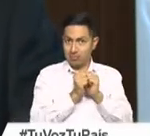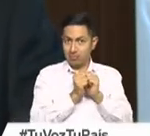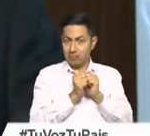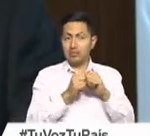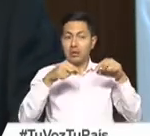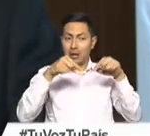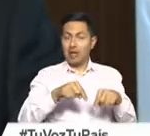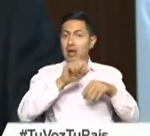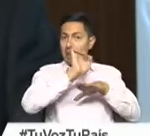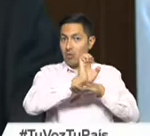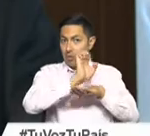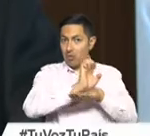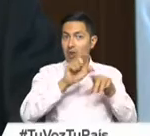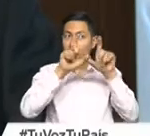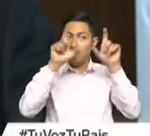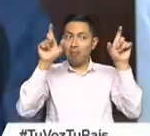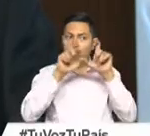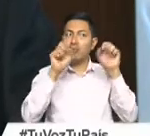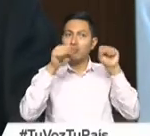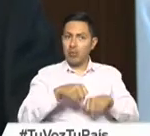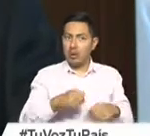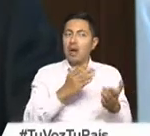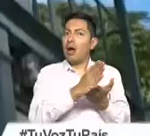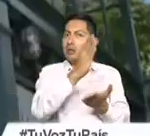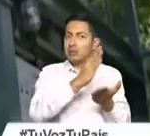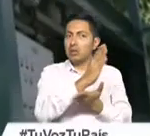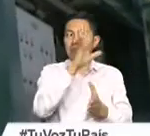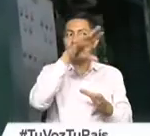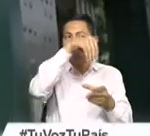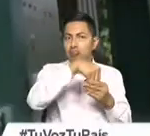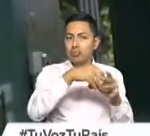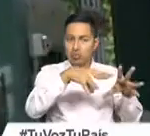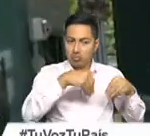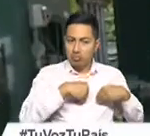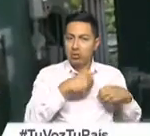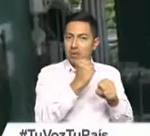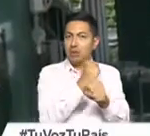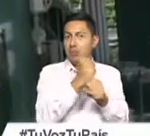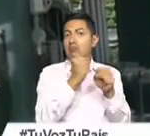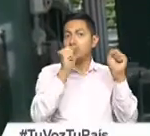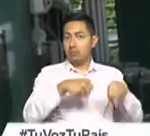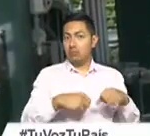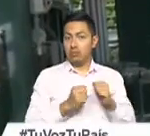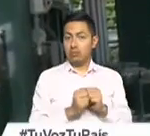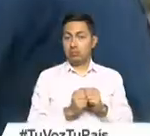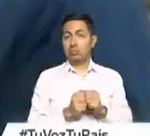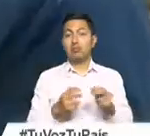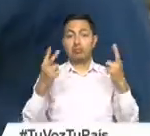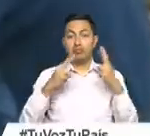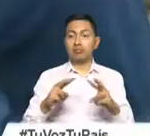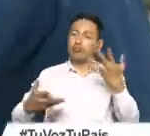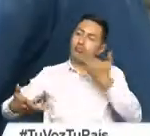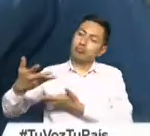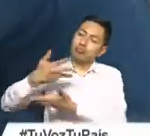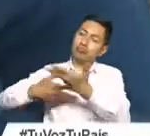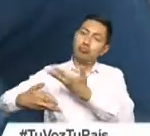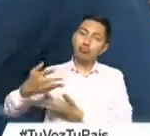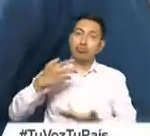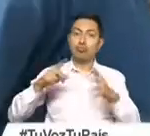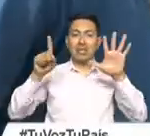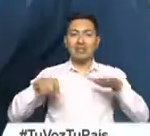empresas nacionales accedan a estos proyectos. Asimismo, la ronda Intracampos, que se realizará el último semestre